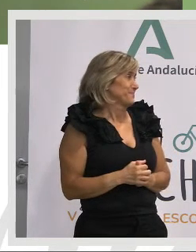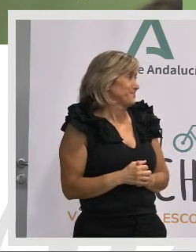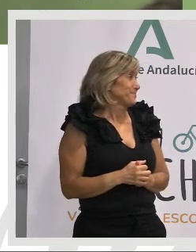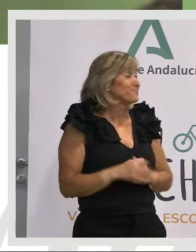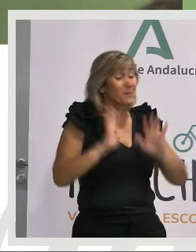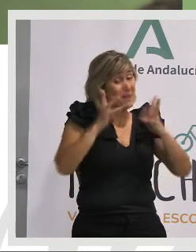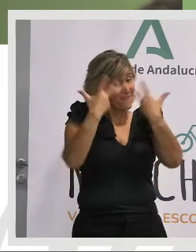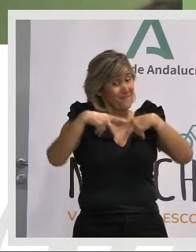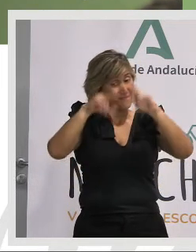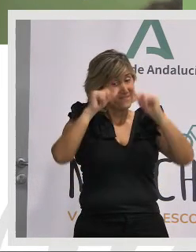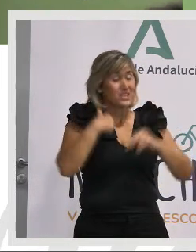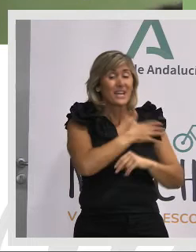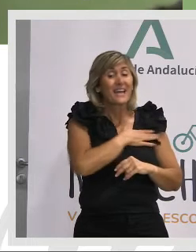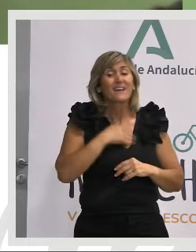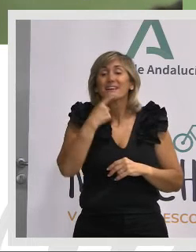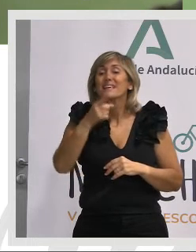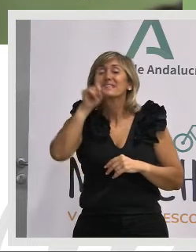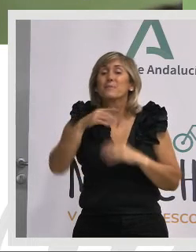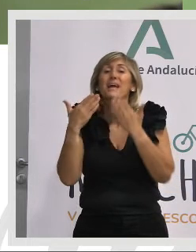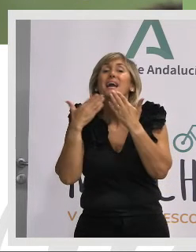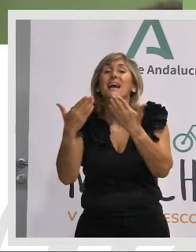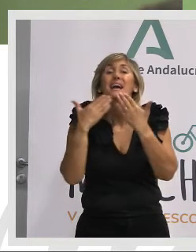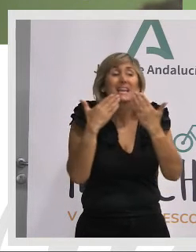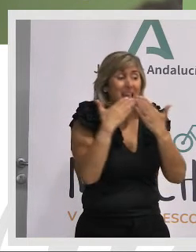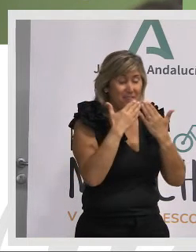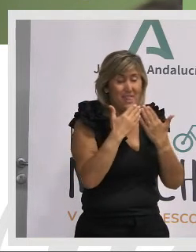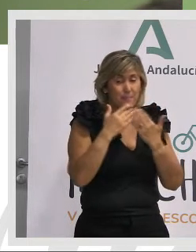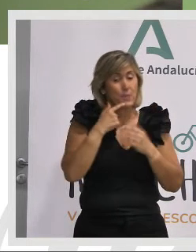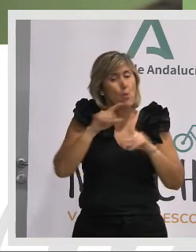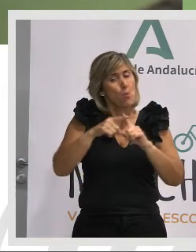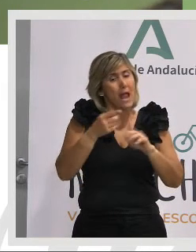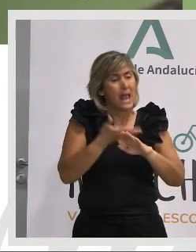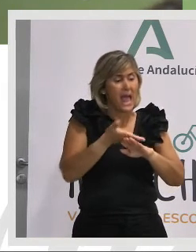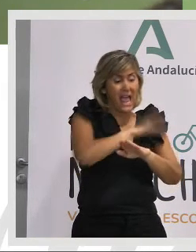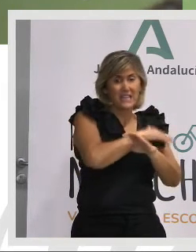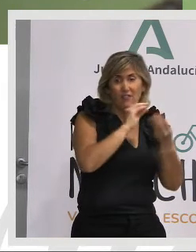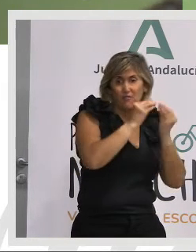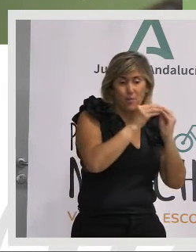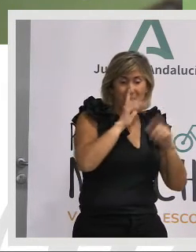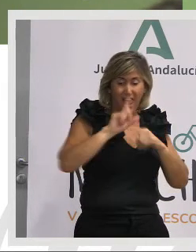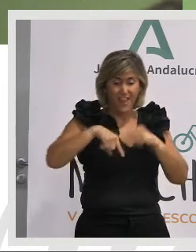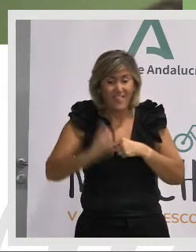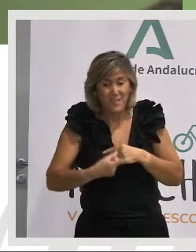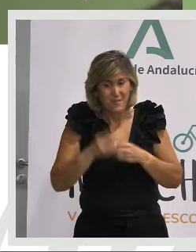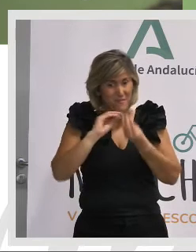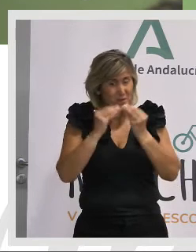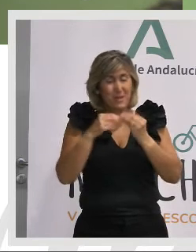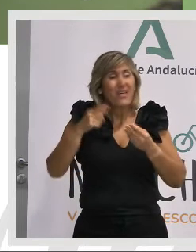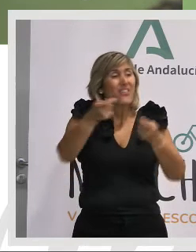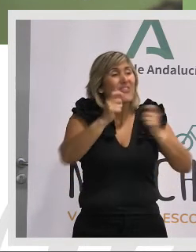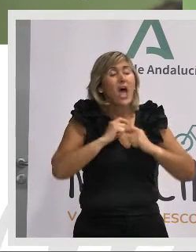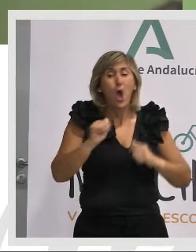Para finalizar, reiterar las gracias una vez más por marcar un antes y un después, por acompañarnos, por darnos la oportunidad de estar hoy